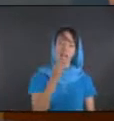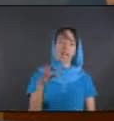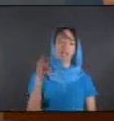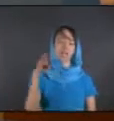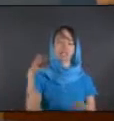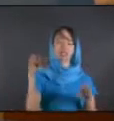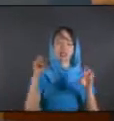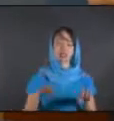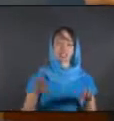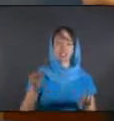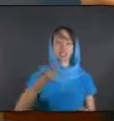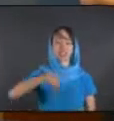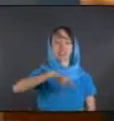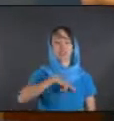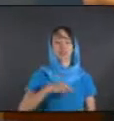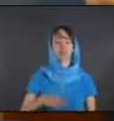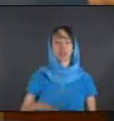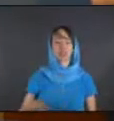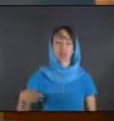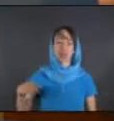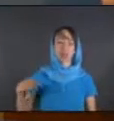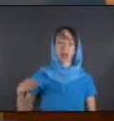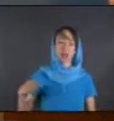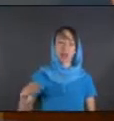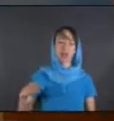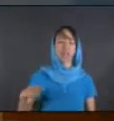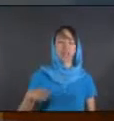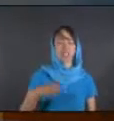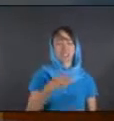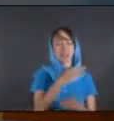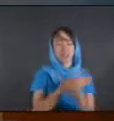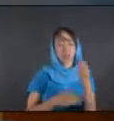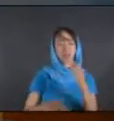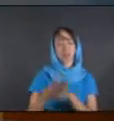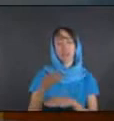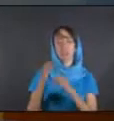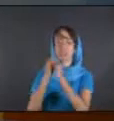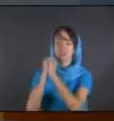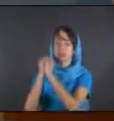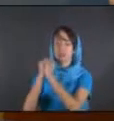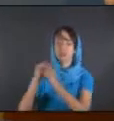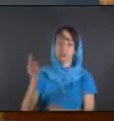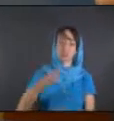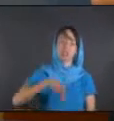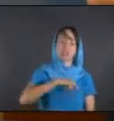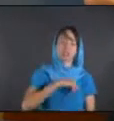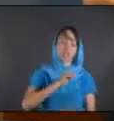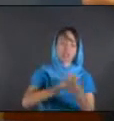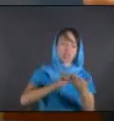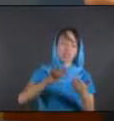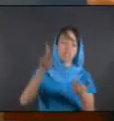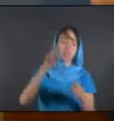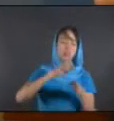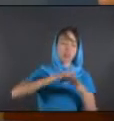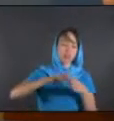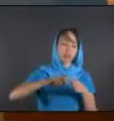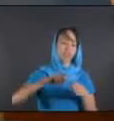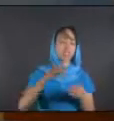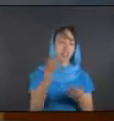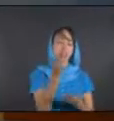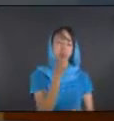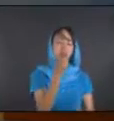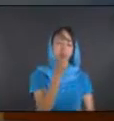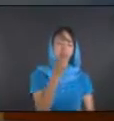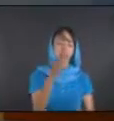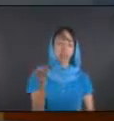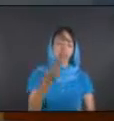o contra nuestros hermanos, contra nuestro cónyuge, contra nuestros hijos, en